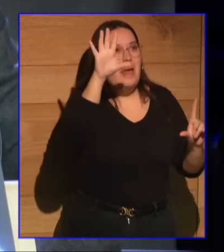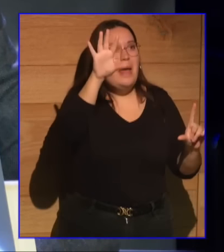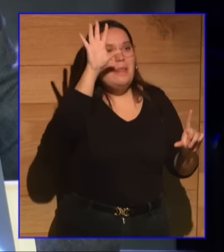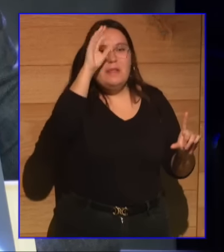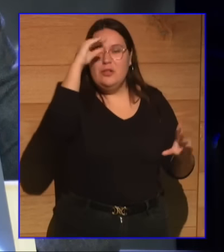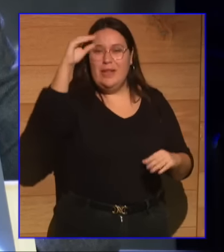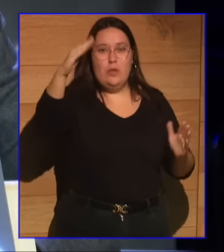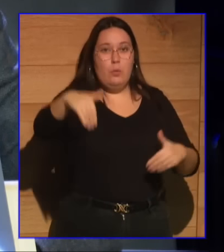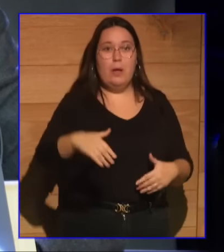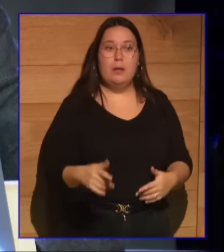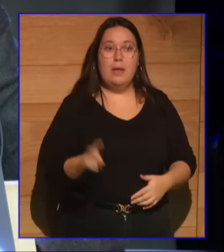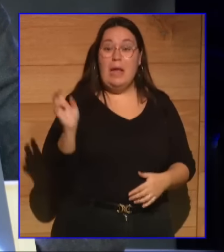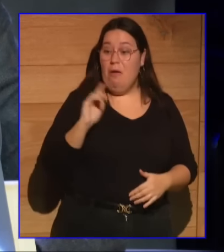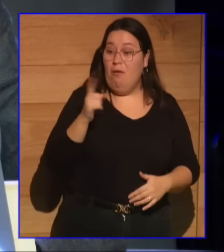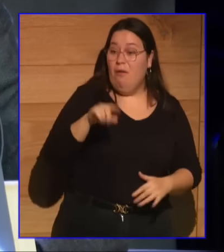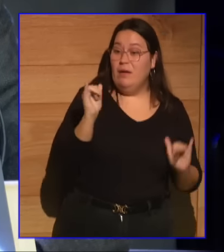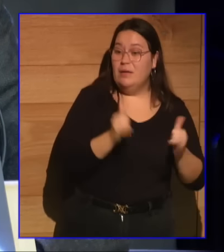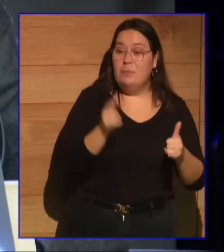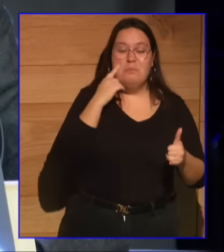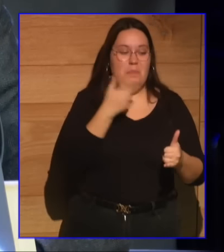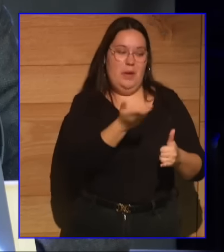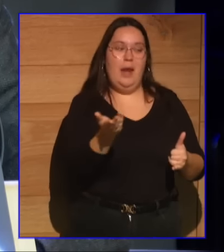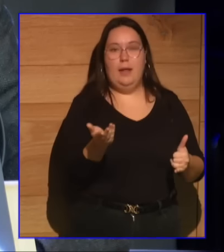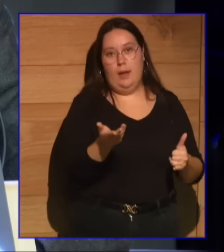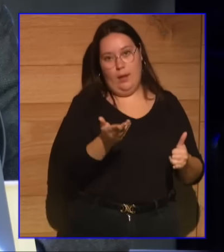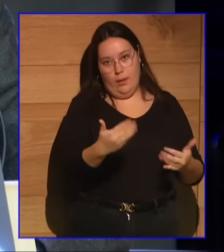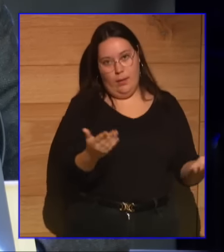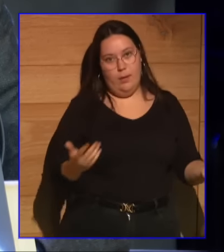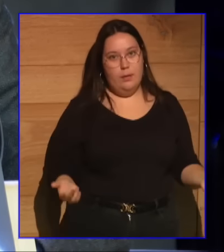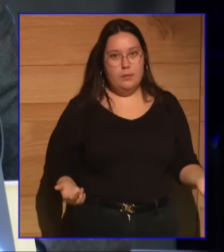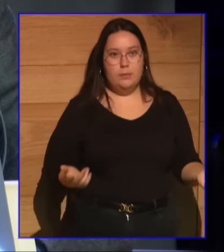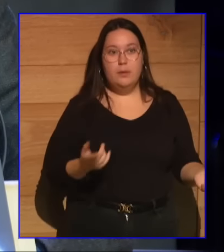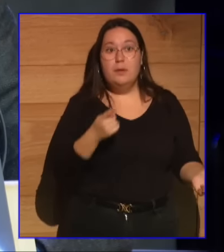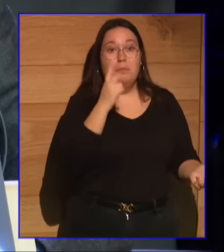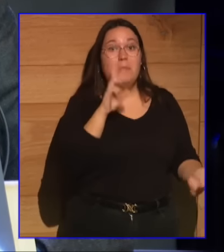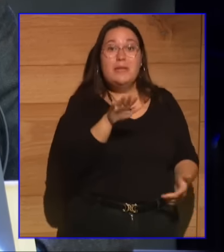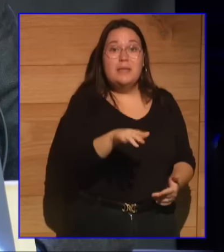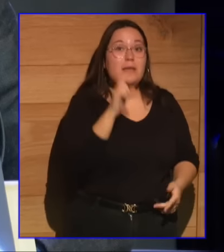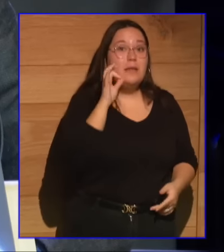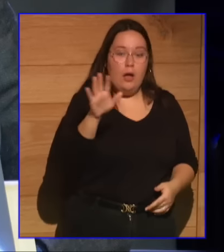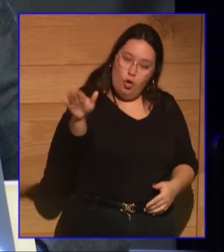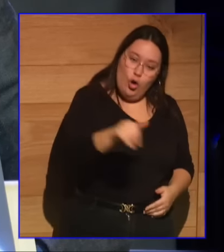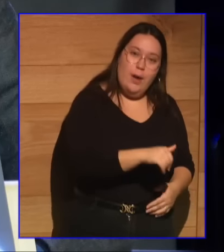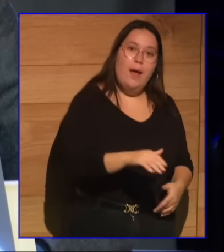O sea, llegan estos y dicen, mira estos macarras que están interviniendo, los dos no intervenimos. ¿Ves esa cría? Cógela.